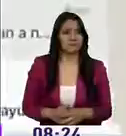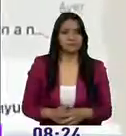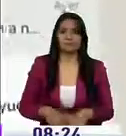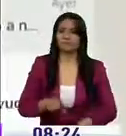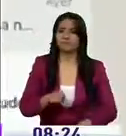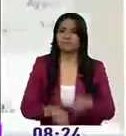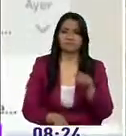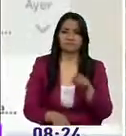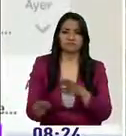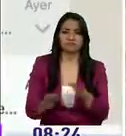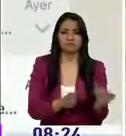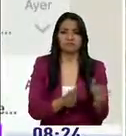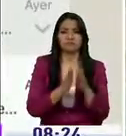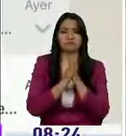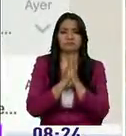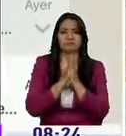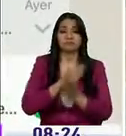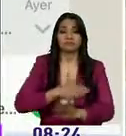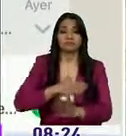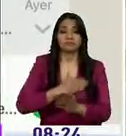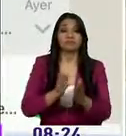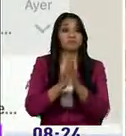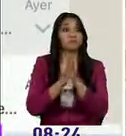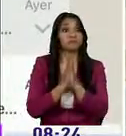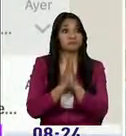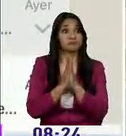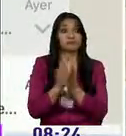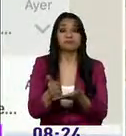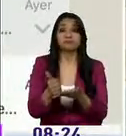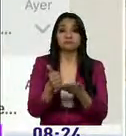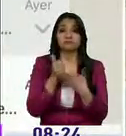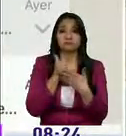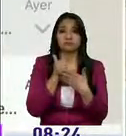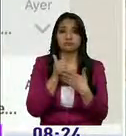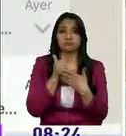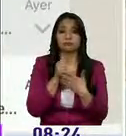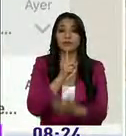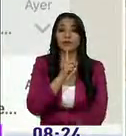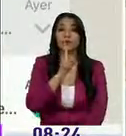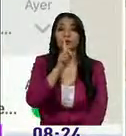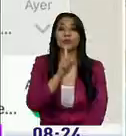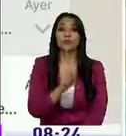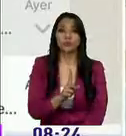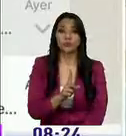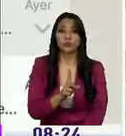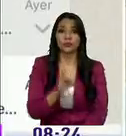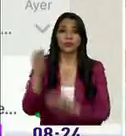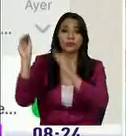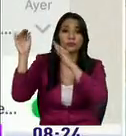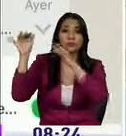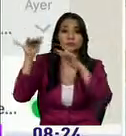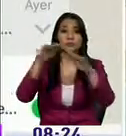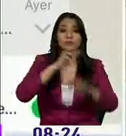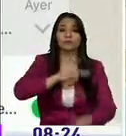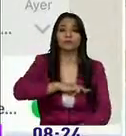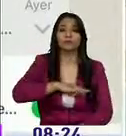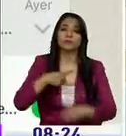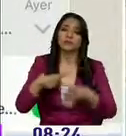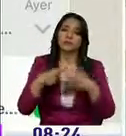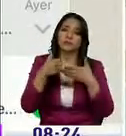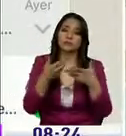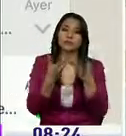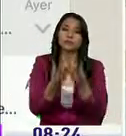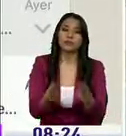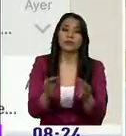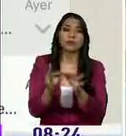estado. Mis estimados vecinos, nos dirigimos a ustedes para que nos ayuden a prender una velita y que se iluminen los señores del municipio para que nos den solución al